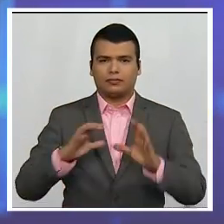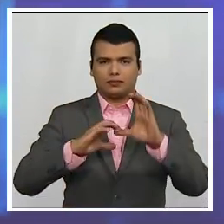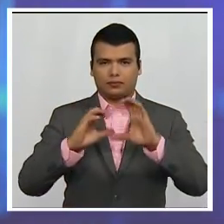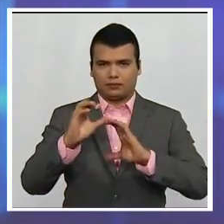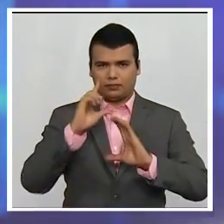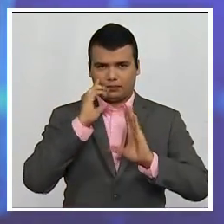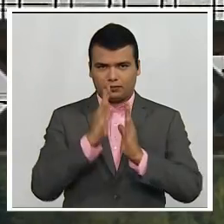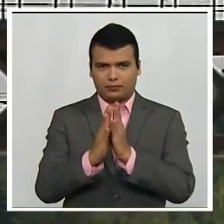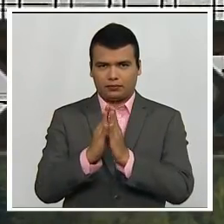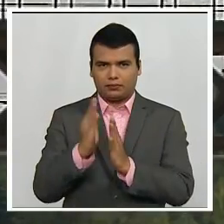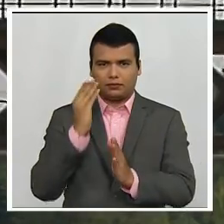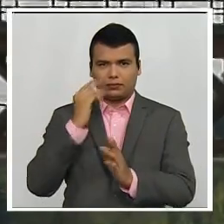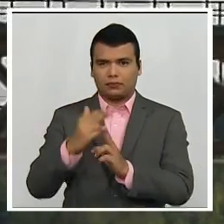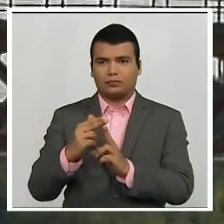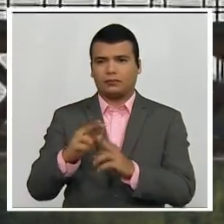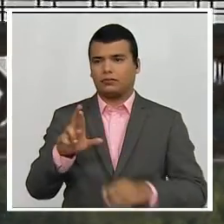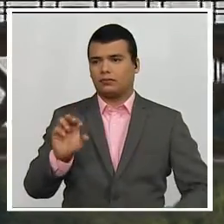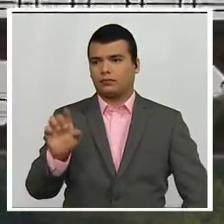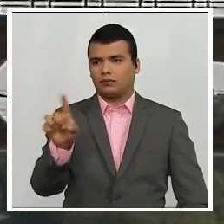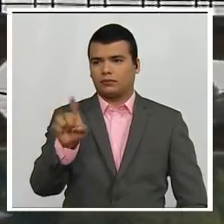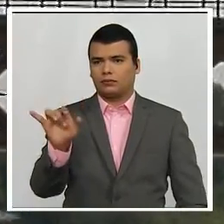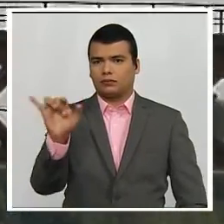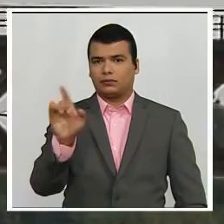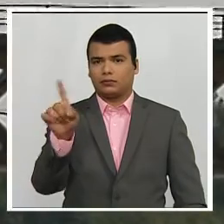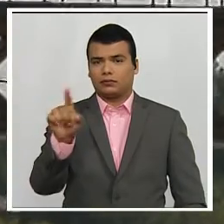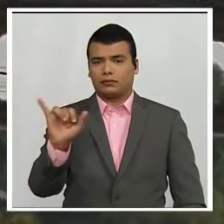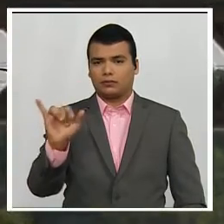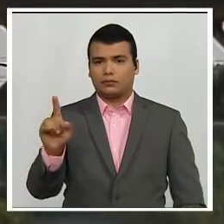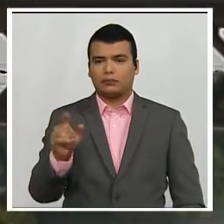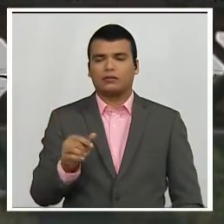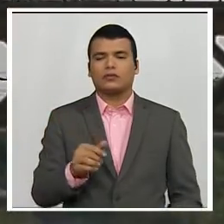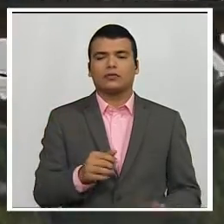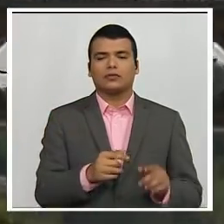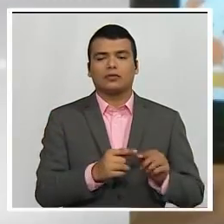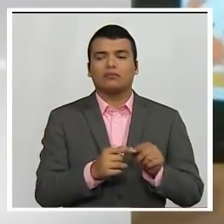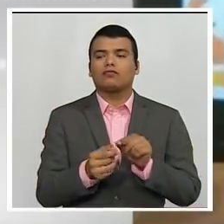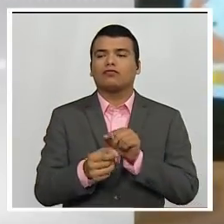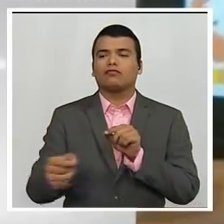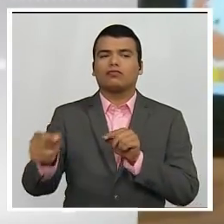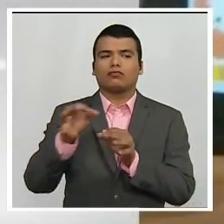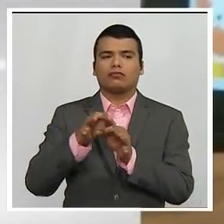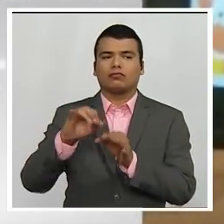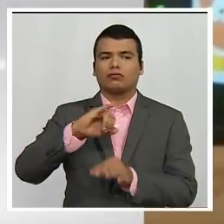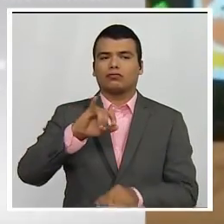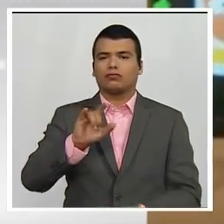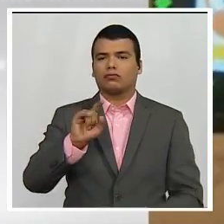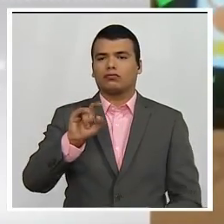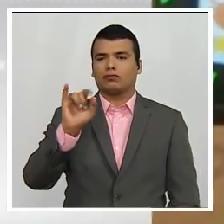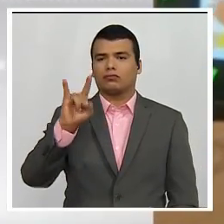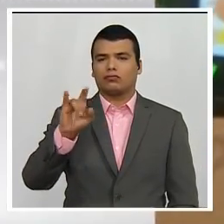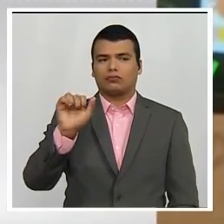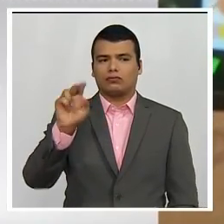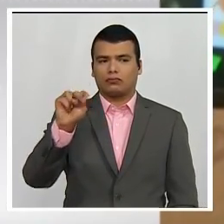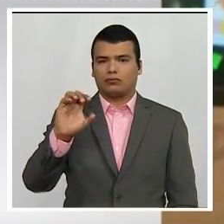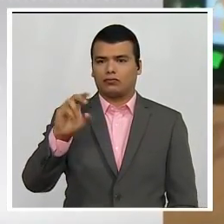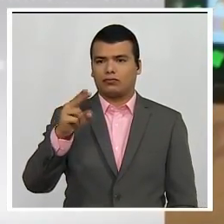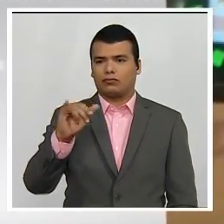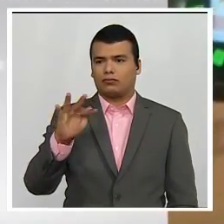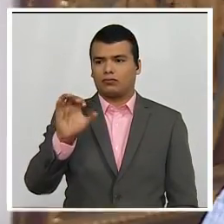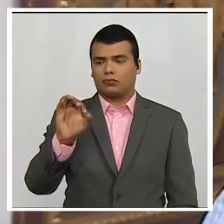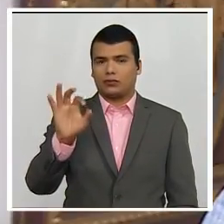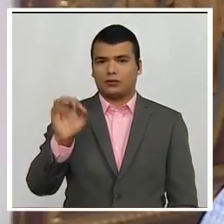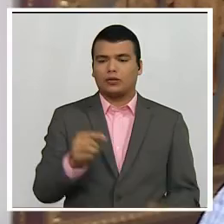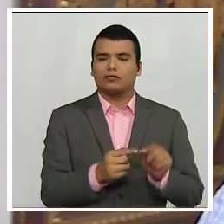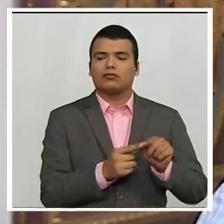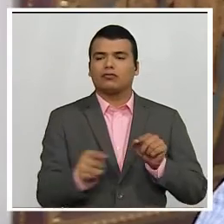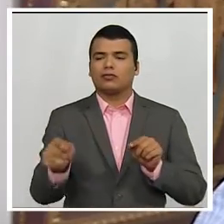leemos a 200 metros de la orilla del río cauca a la altura de juanchito fue hallado el cuerpo del joven michael andrés soto millán tras 11 y